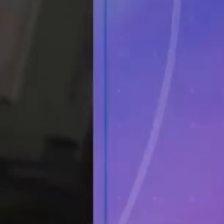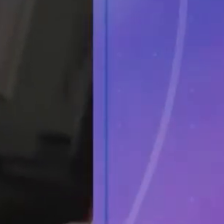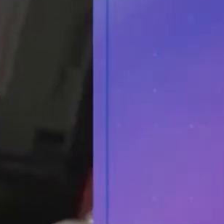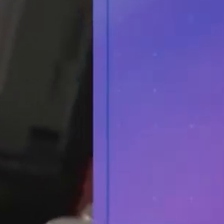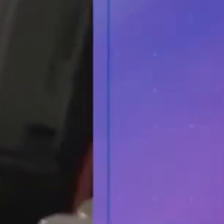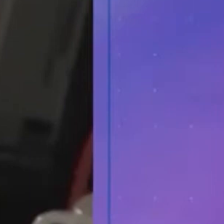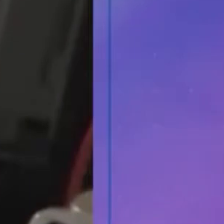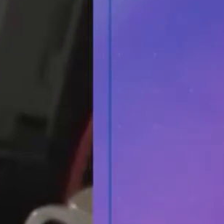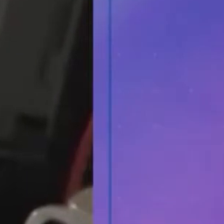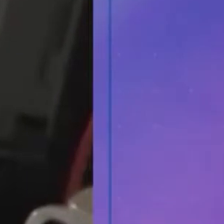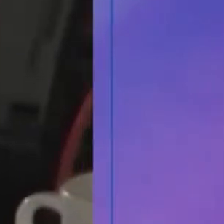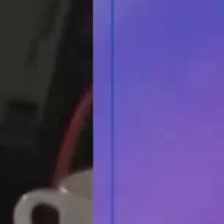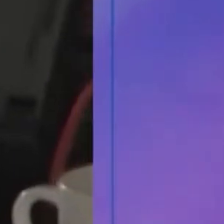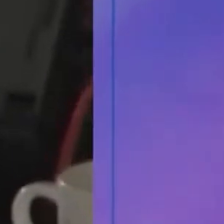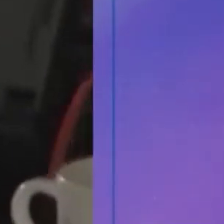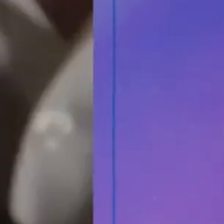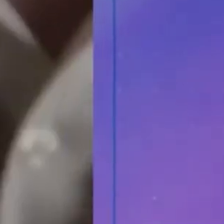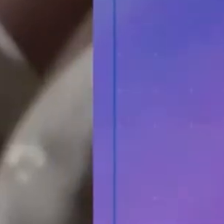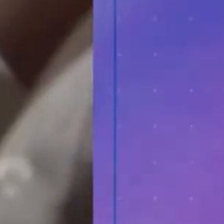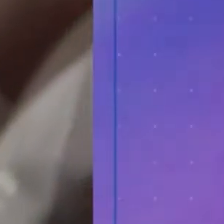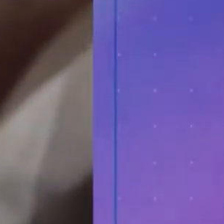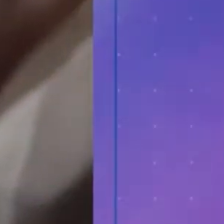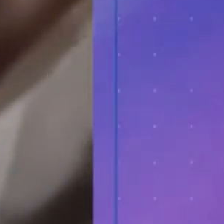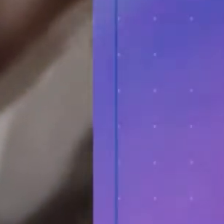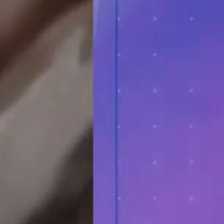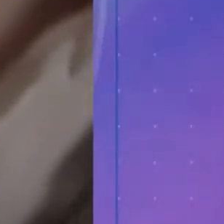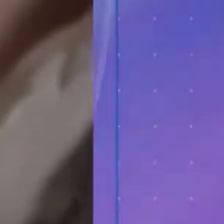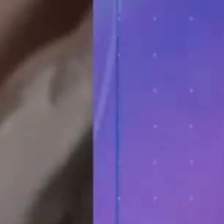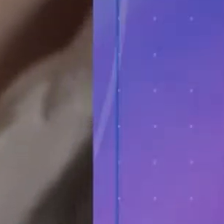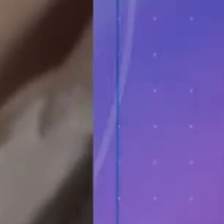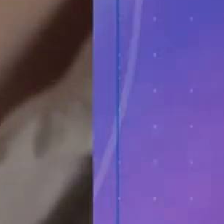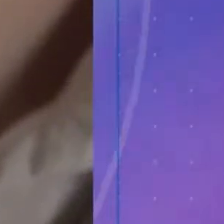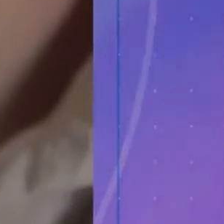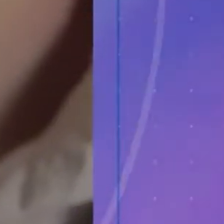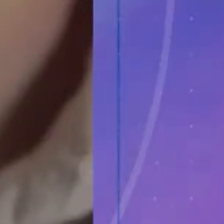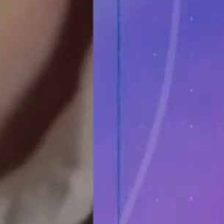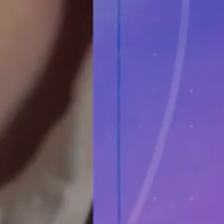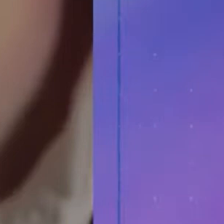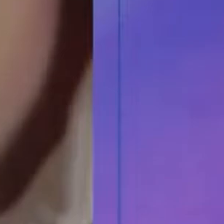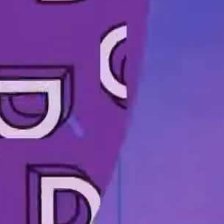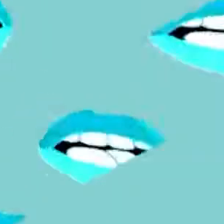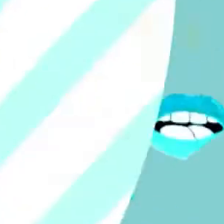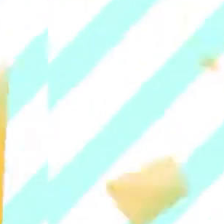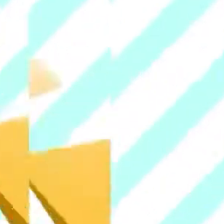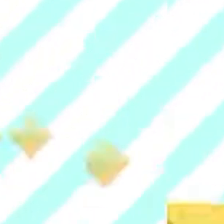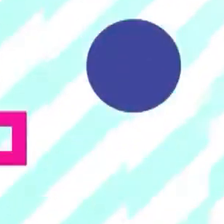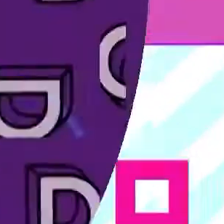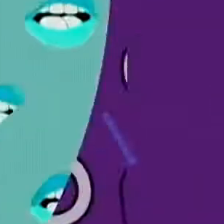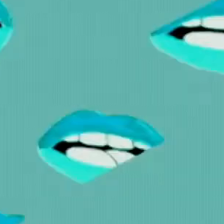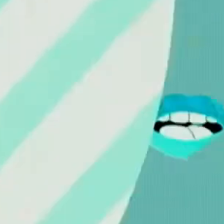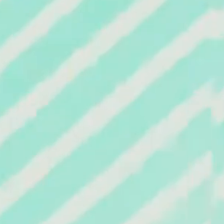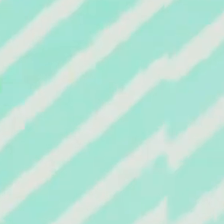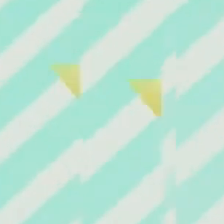agua preciosa en amores perdidos. Guárdala para el día en que pactes con la tierra.